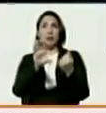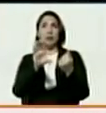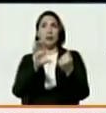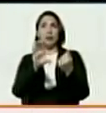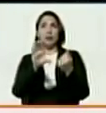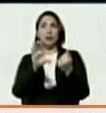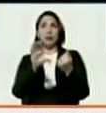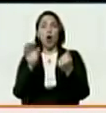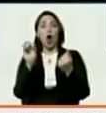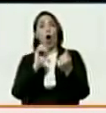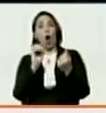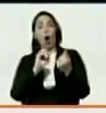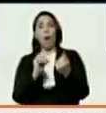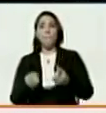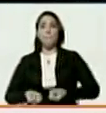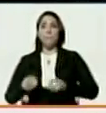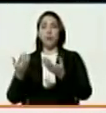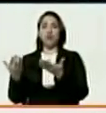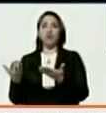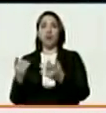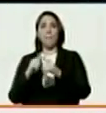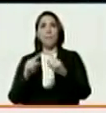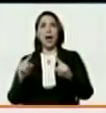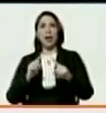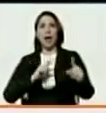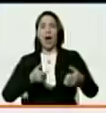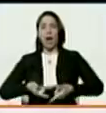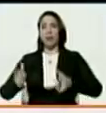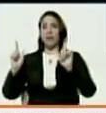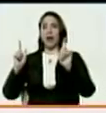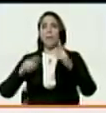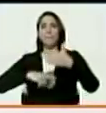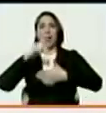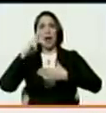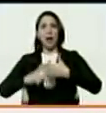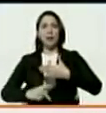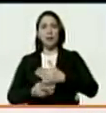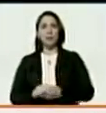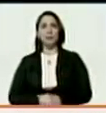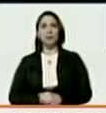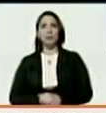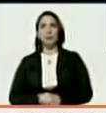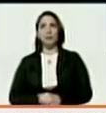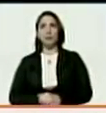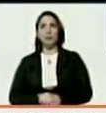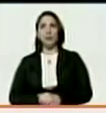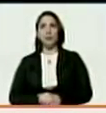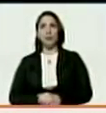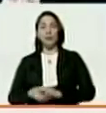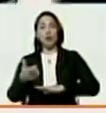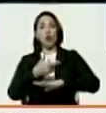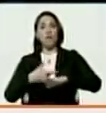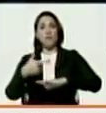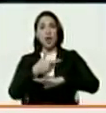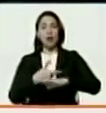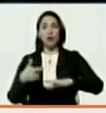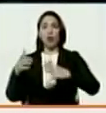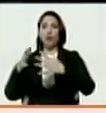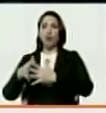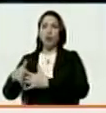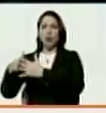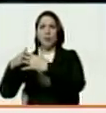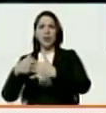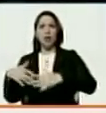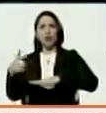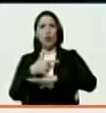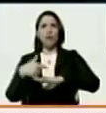sean entregados para activar sus planes por parte del gobierno norteamericano, del gobierno